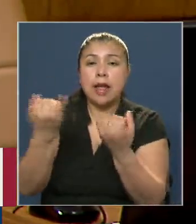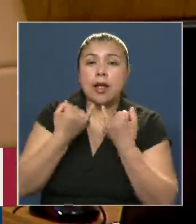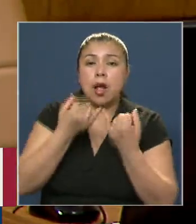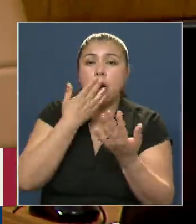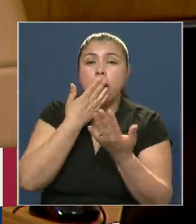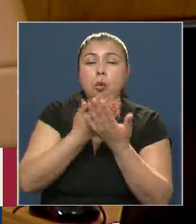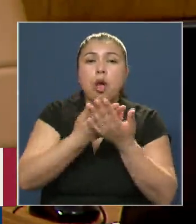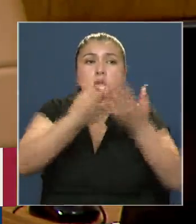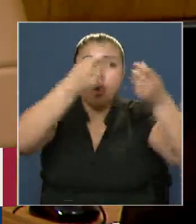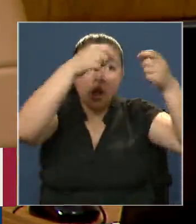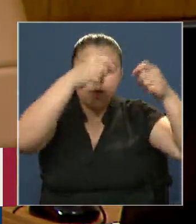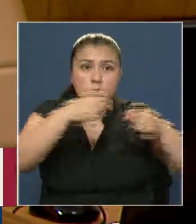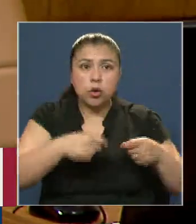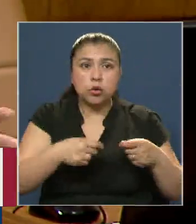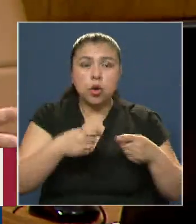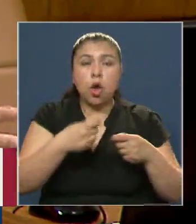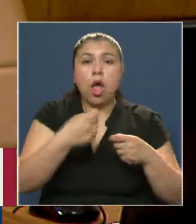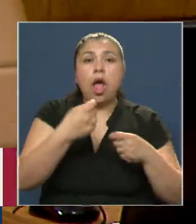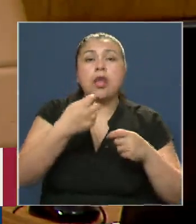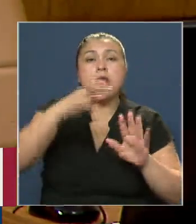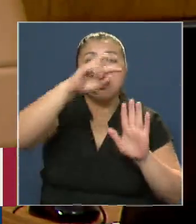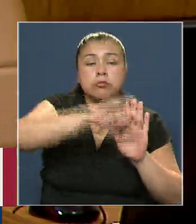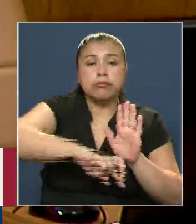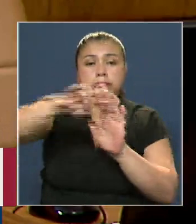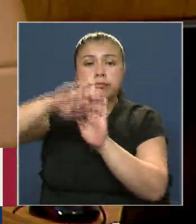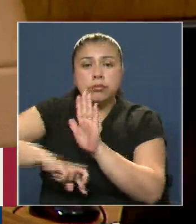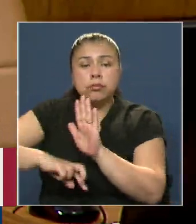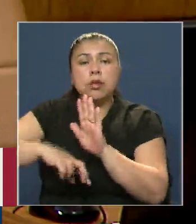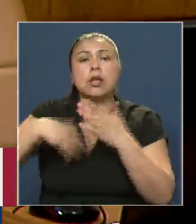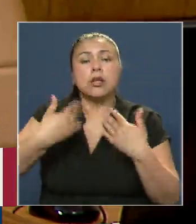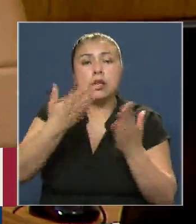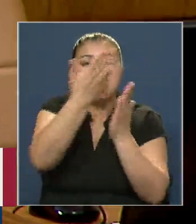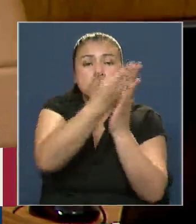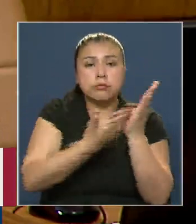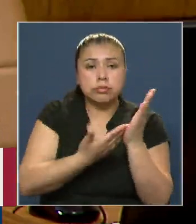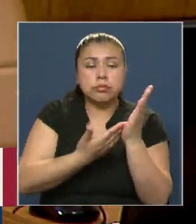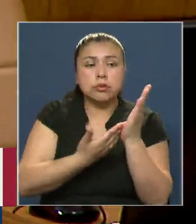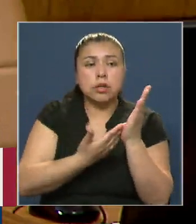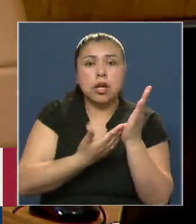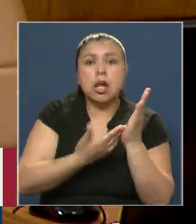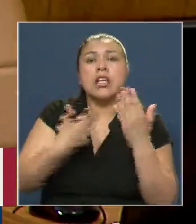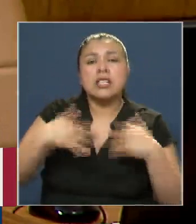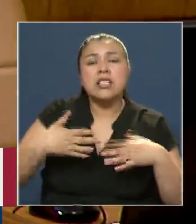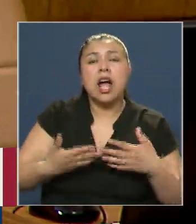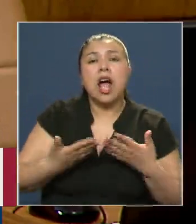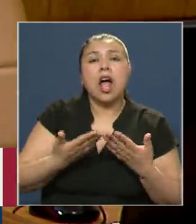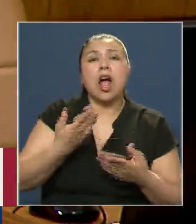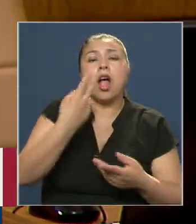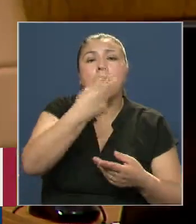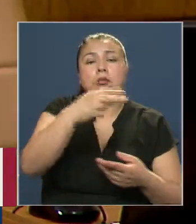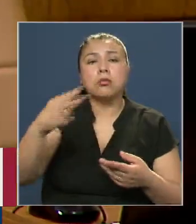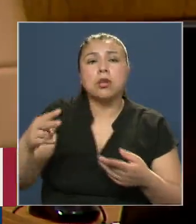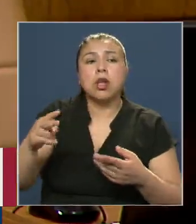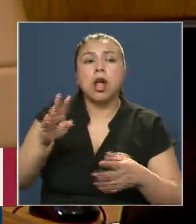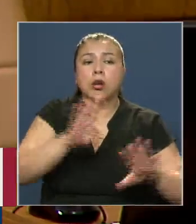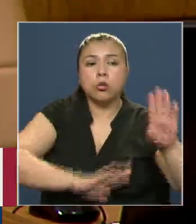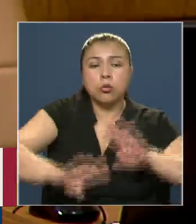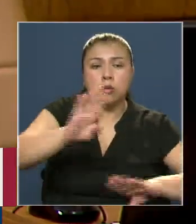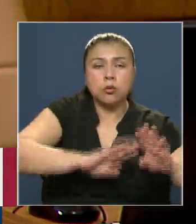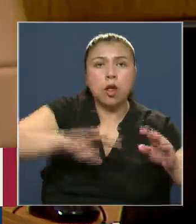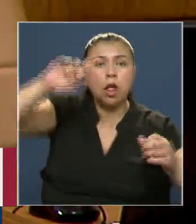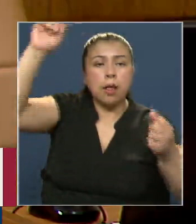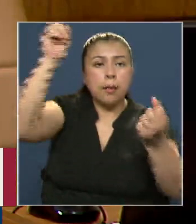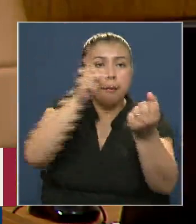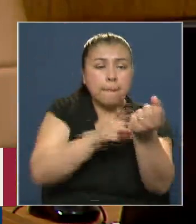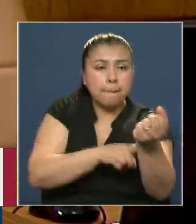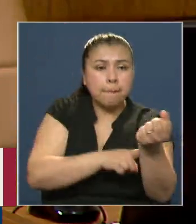hacer la evaluación de estos dos proyectos que ya están en carpeta en los escritorios de ellos, que es la conservación del sistema eléctrico de alumbrado